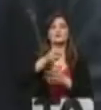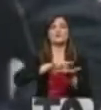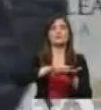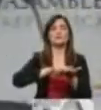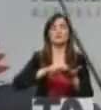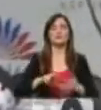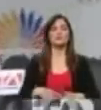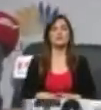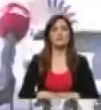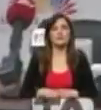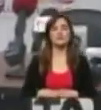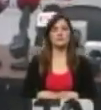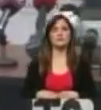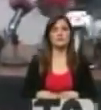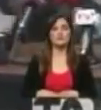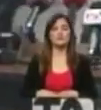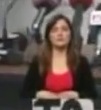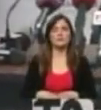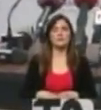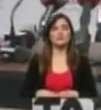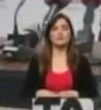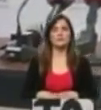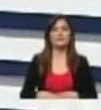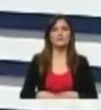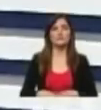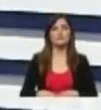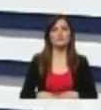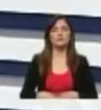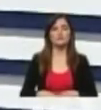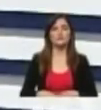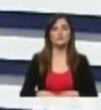encuentro. En Quito, Daniela Valencia, 24 horas.